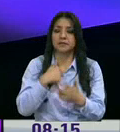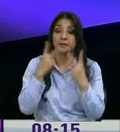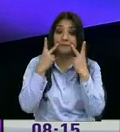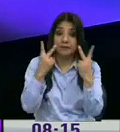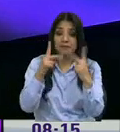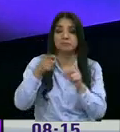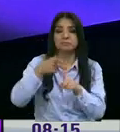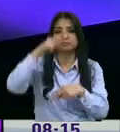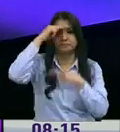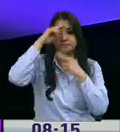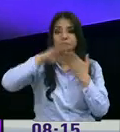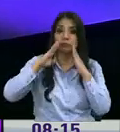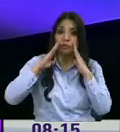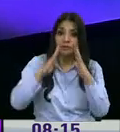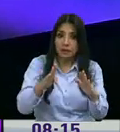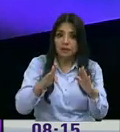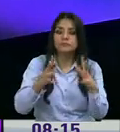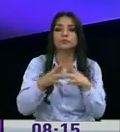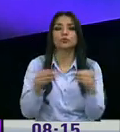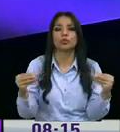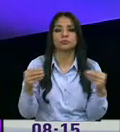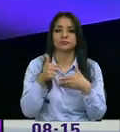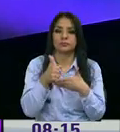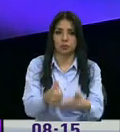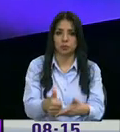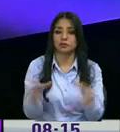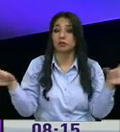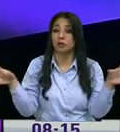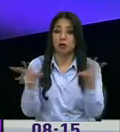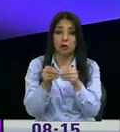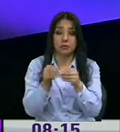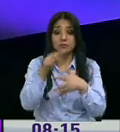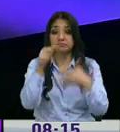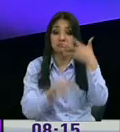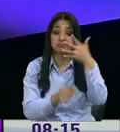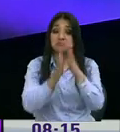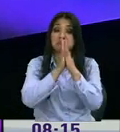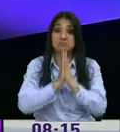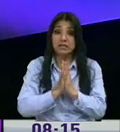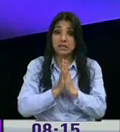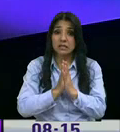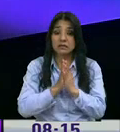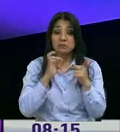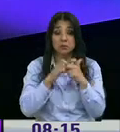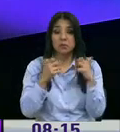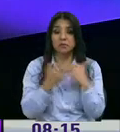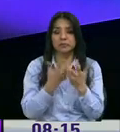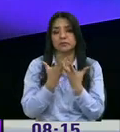cómo está el primer dock sino a la comunidad les ayuda para que todos estos petitorios de alguna manera se vayan encauzando